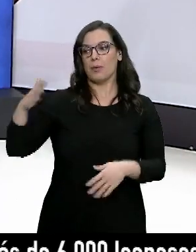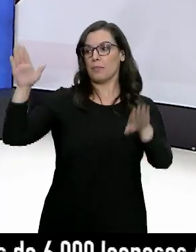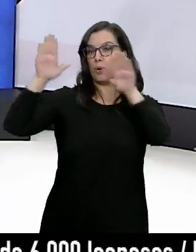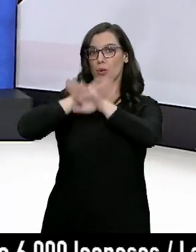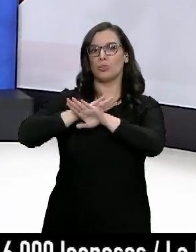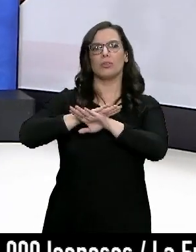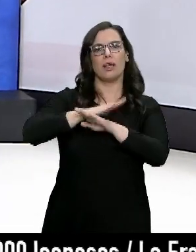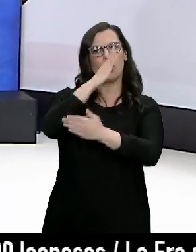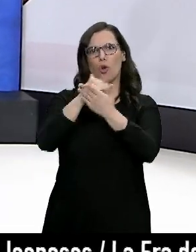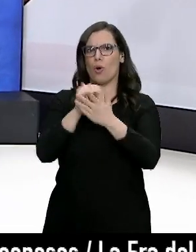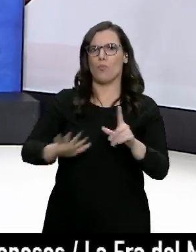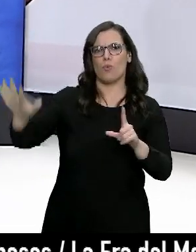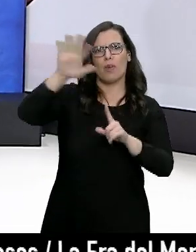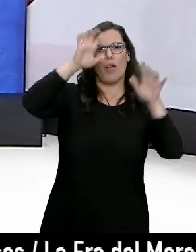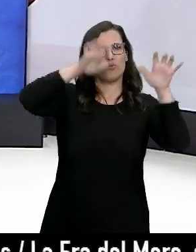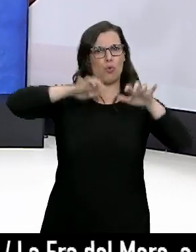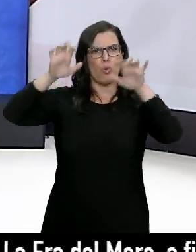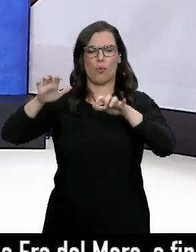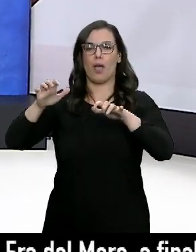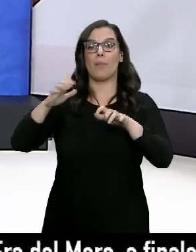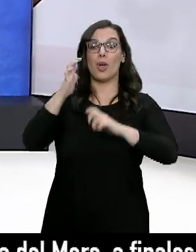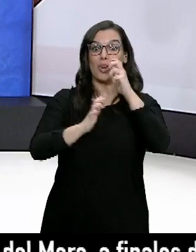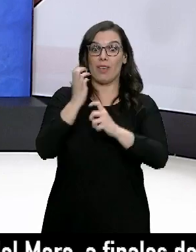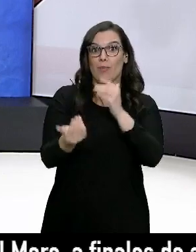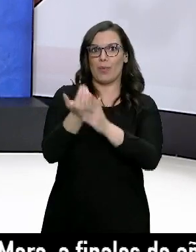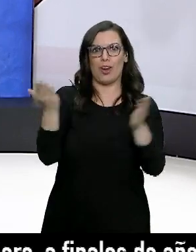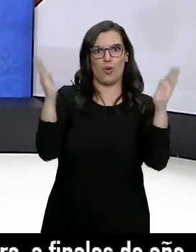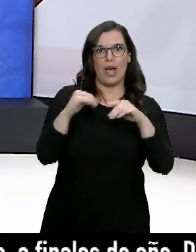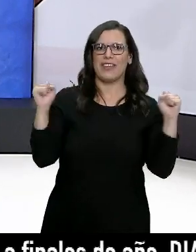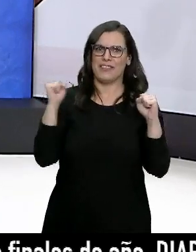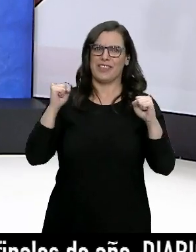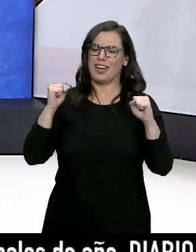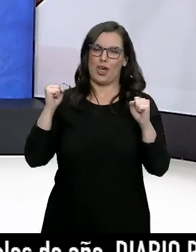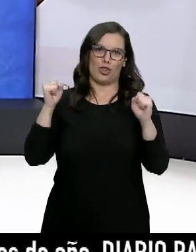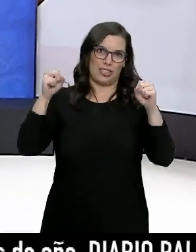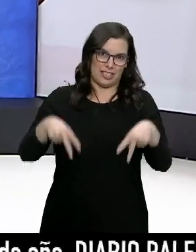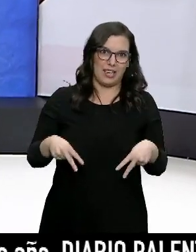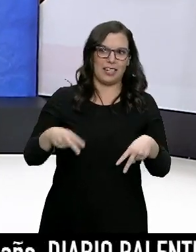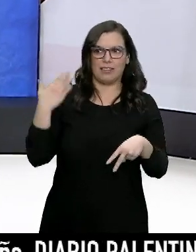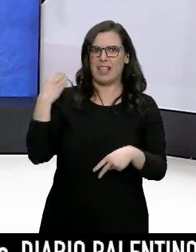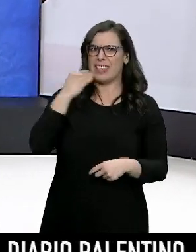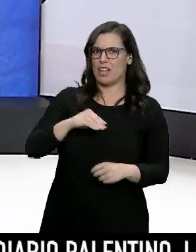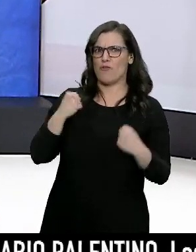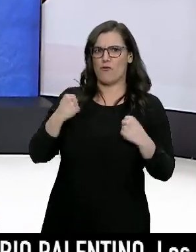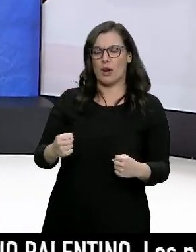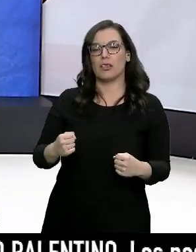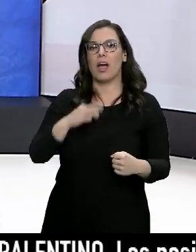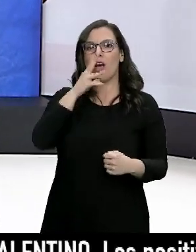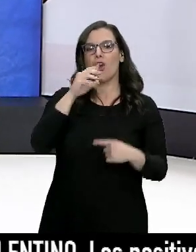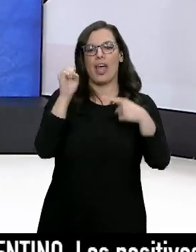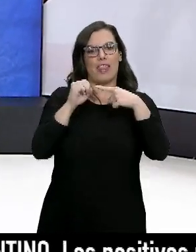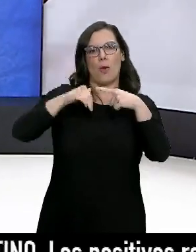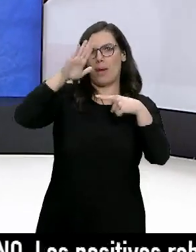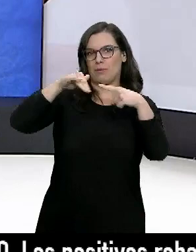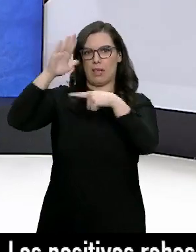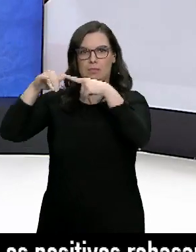prácticamente toda la comunidad, pero amanecemos sin nieblas y sin tanto frío. Después de muchos días con heladas fuertes, hoy ya hemos estado sobre 0 grados en